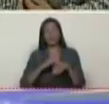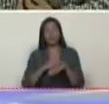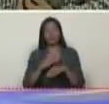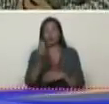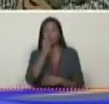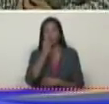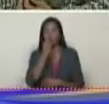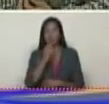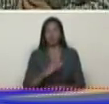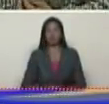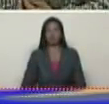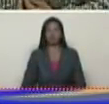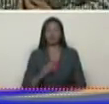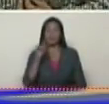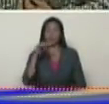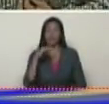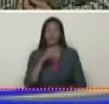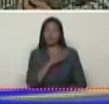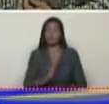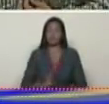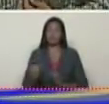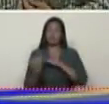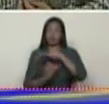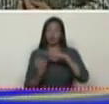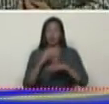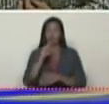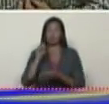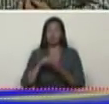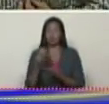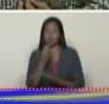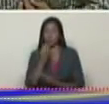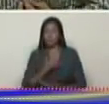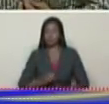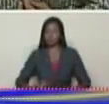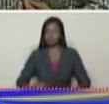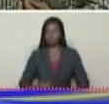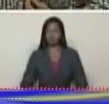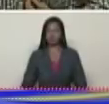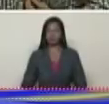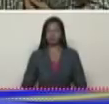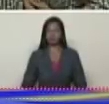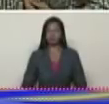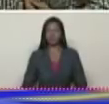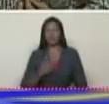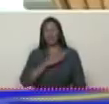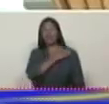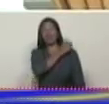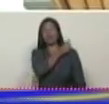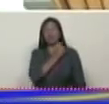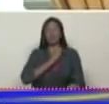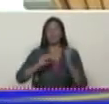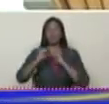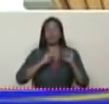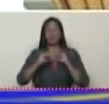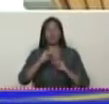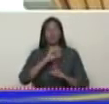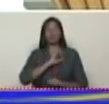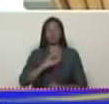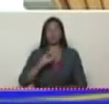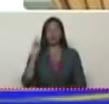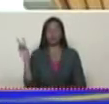Instituto Nacional de Nutrición, la compañera directora, jefa del movimiento Somos